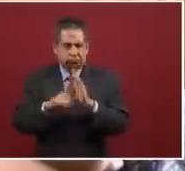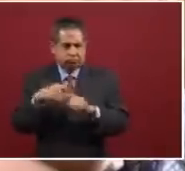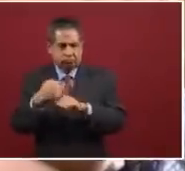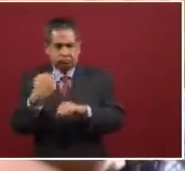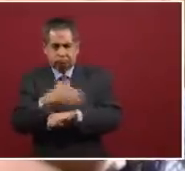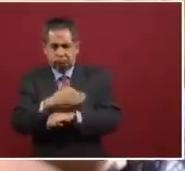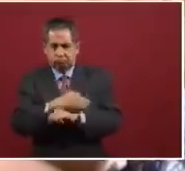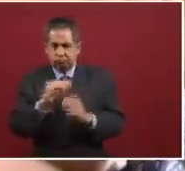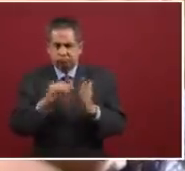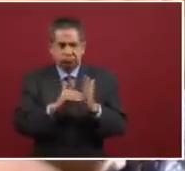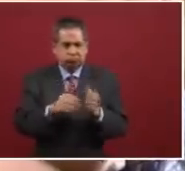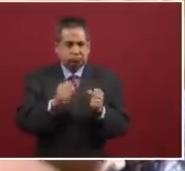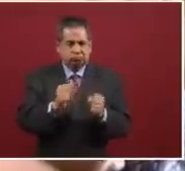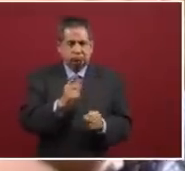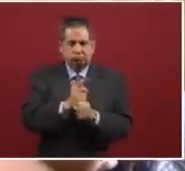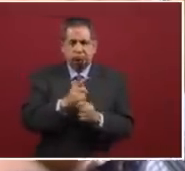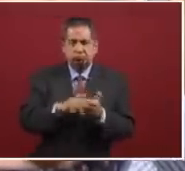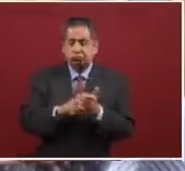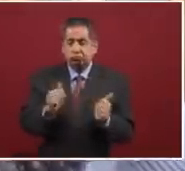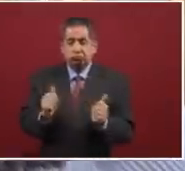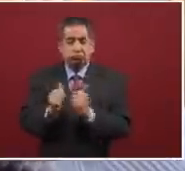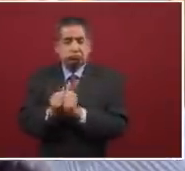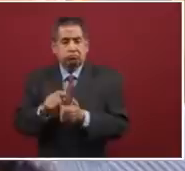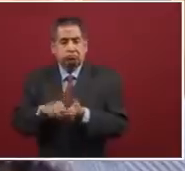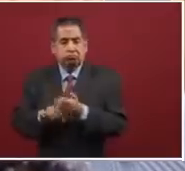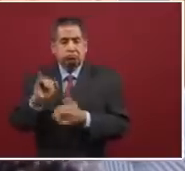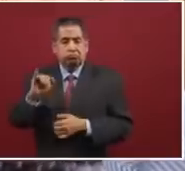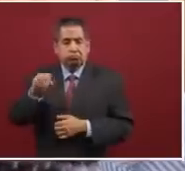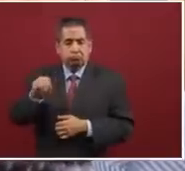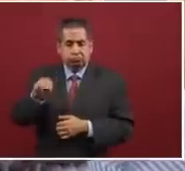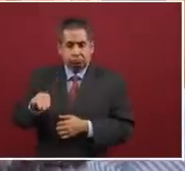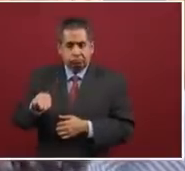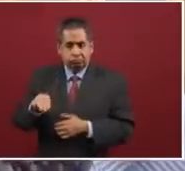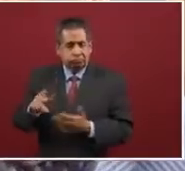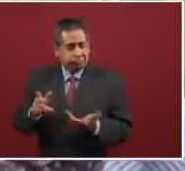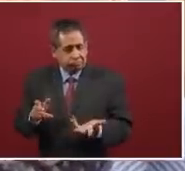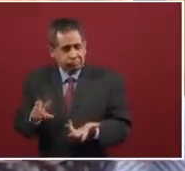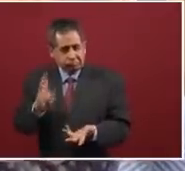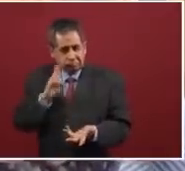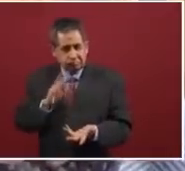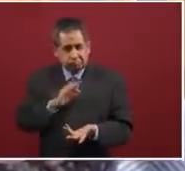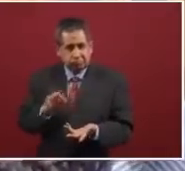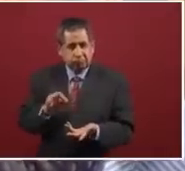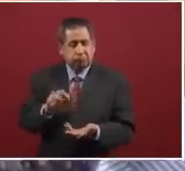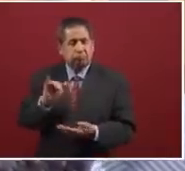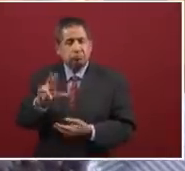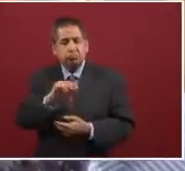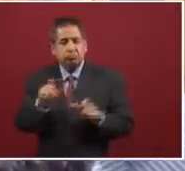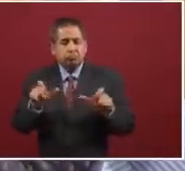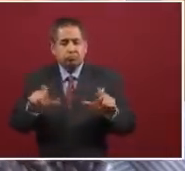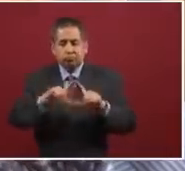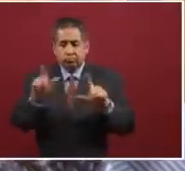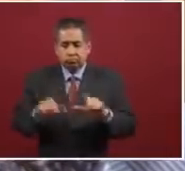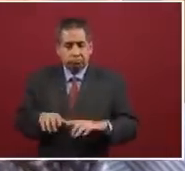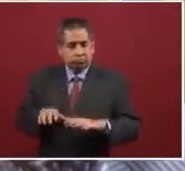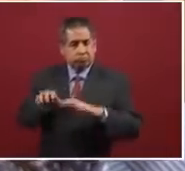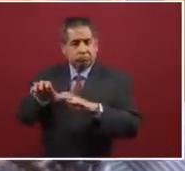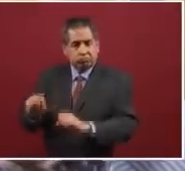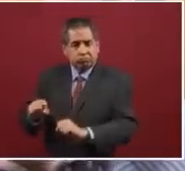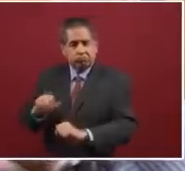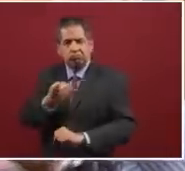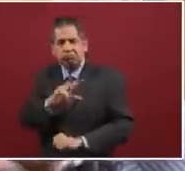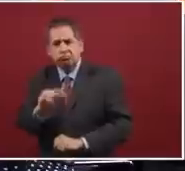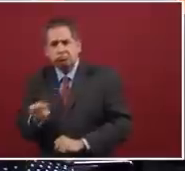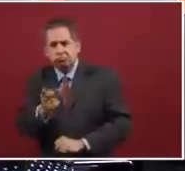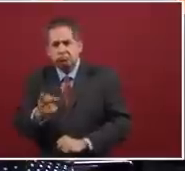parte de la seguridad pública, esto en coadyuvancia con el Instituto Nacional de Migración. ¿Podrán o no podrán los elementos de la Guardia Nacional detener a los